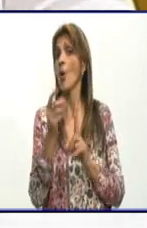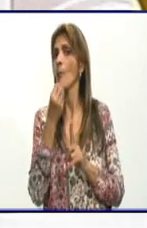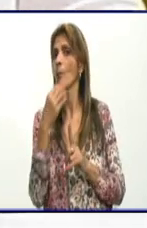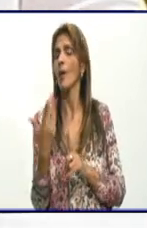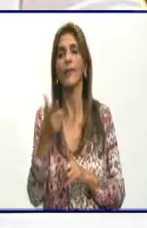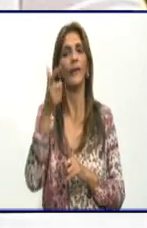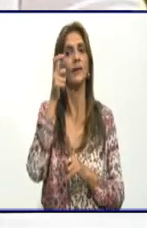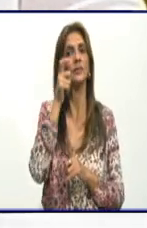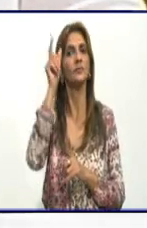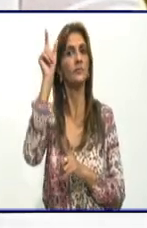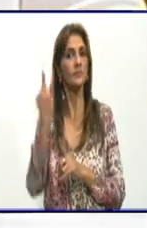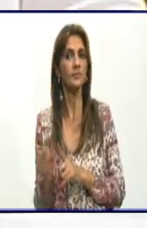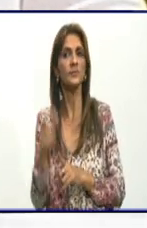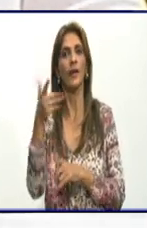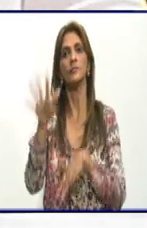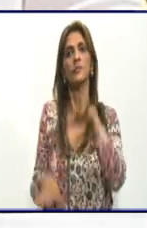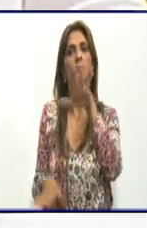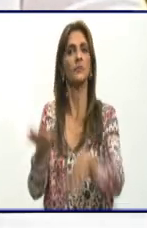del virus de la COVID.